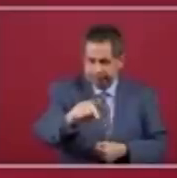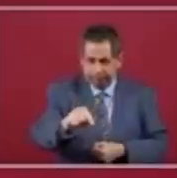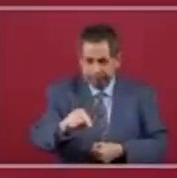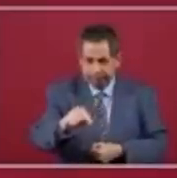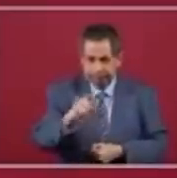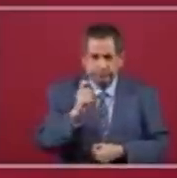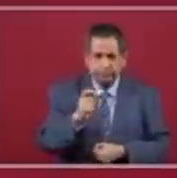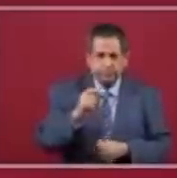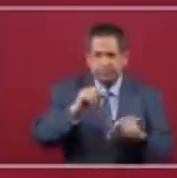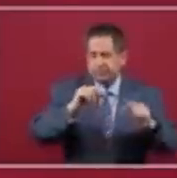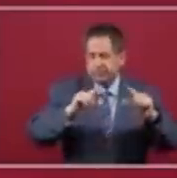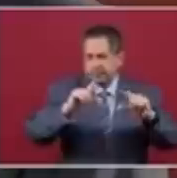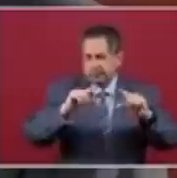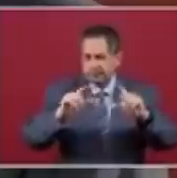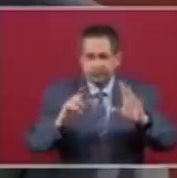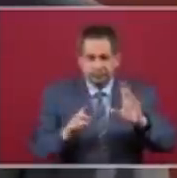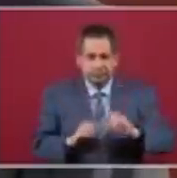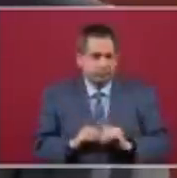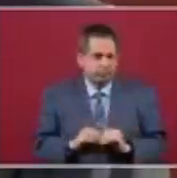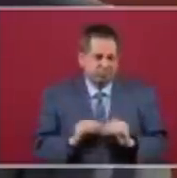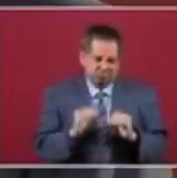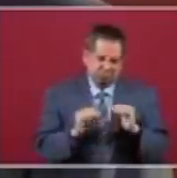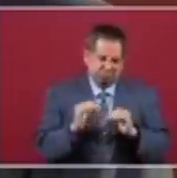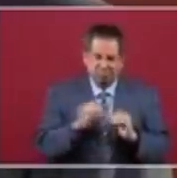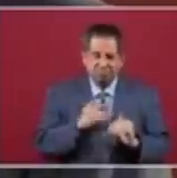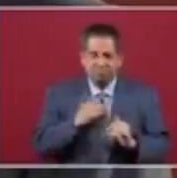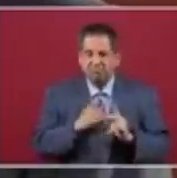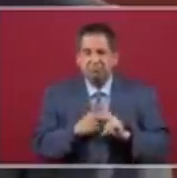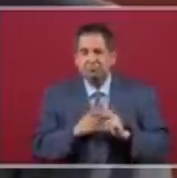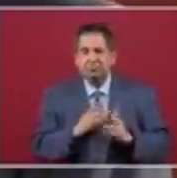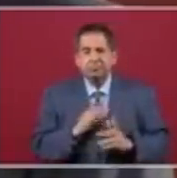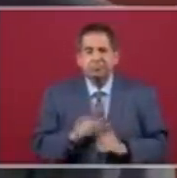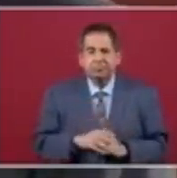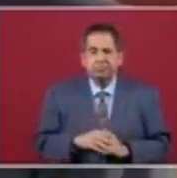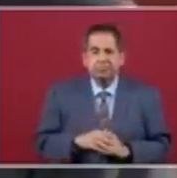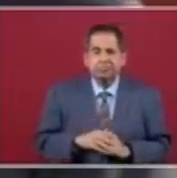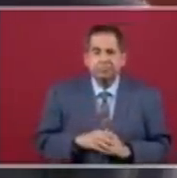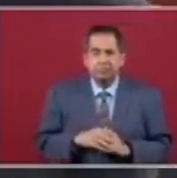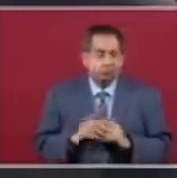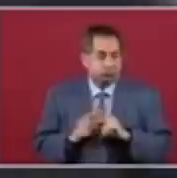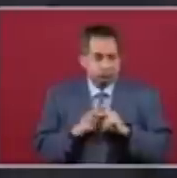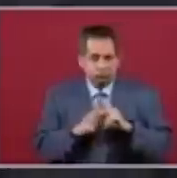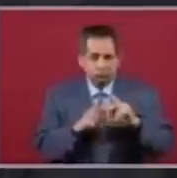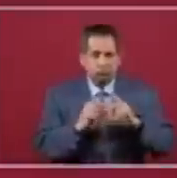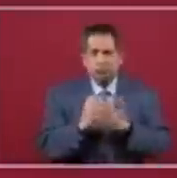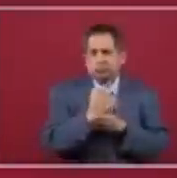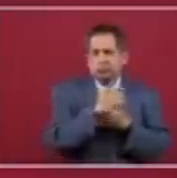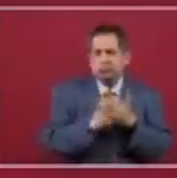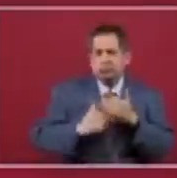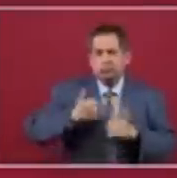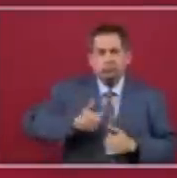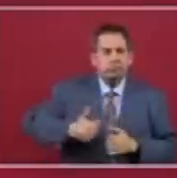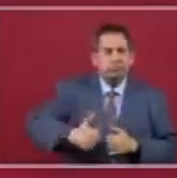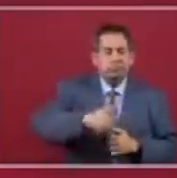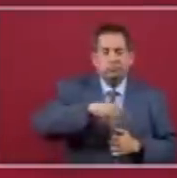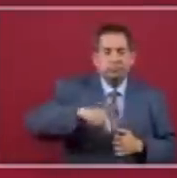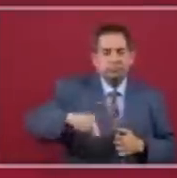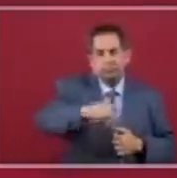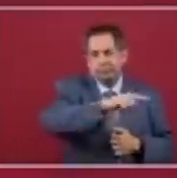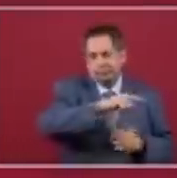esto puede significar más o menos, de conformidad con el margen de utilidad que